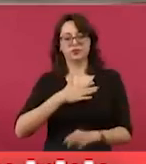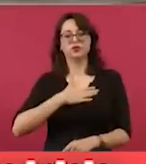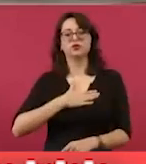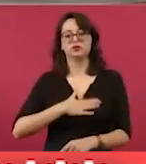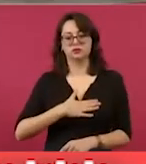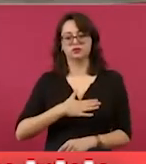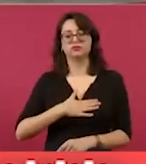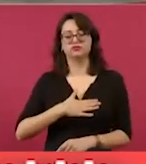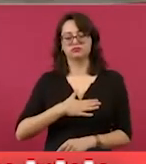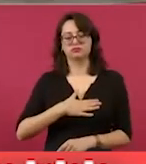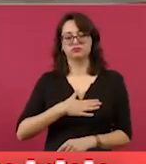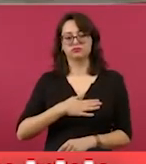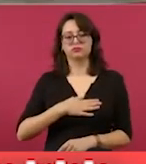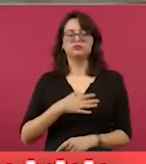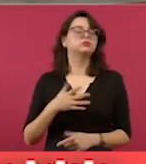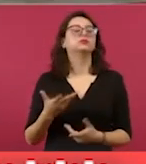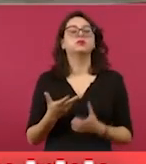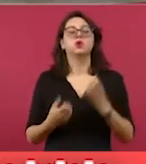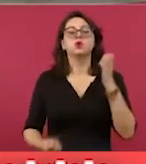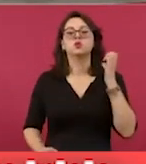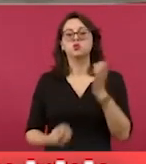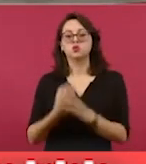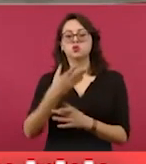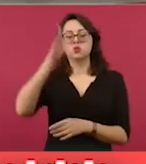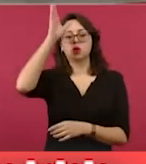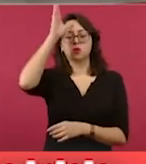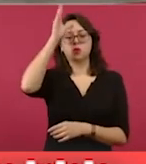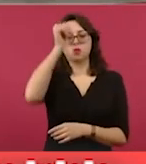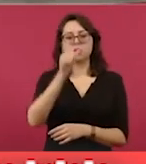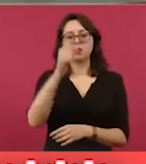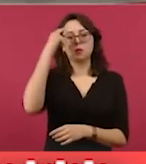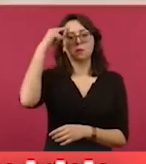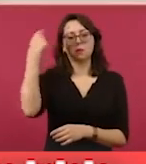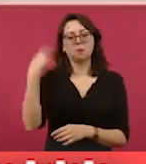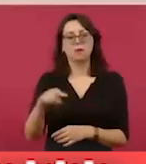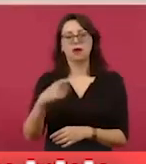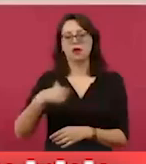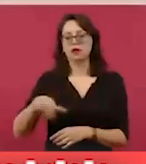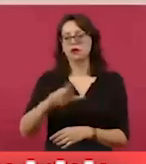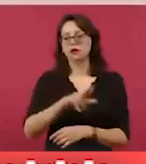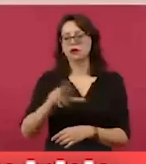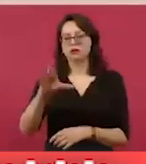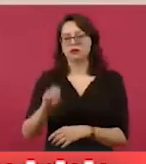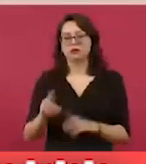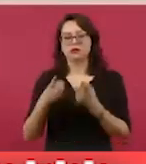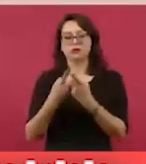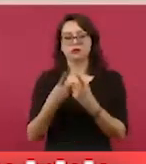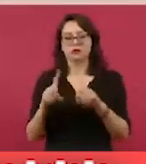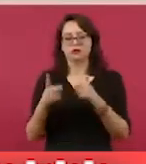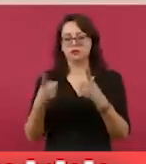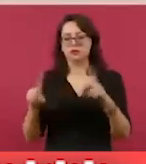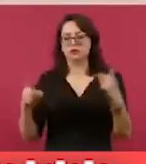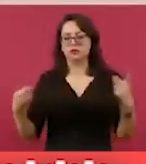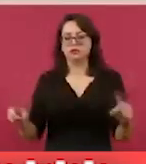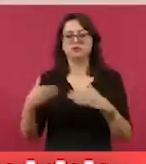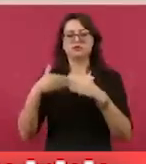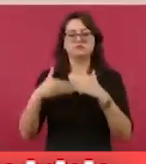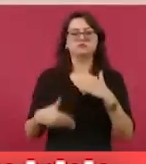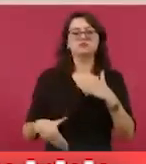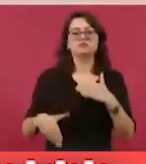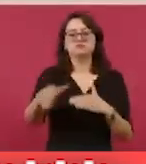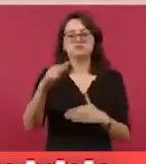Y en este sentido y basados en el nuevo acuerdo por el bienestar y desarrollo de Quintana Roo que hemos implementado desde el inicio de nuestro gobierno